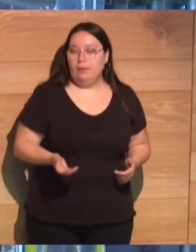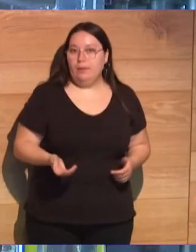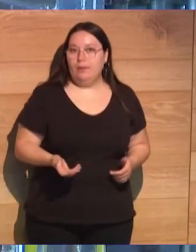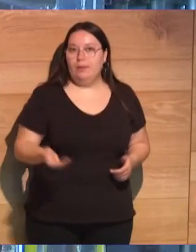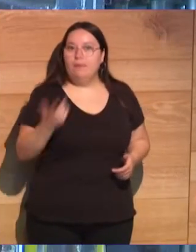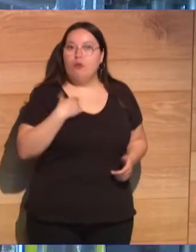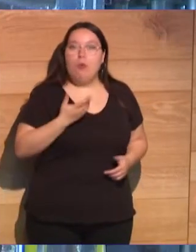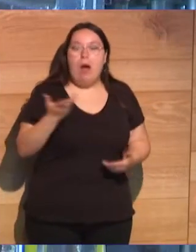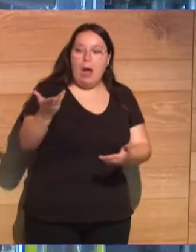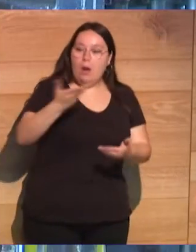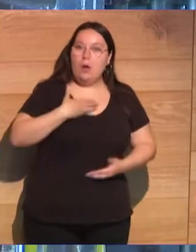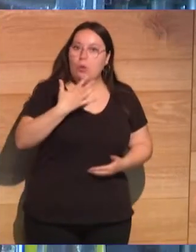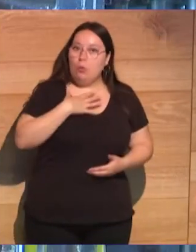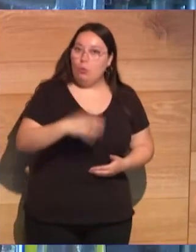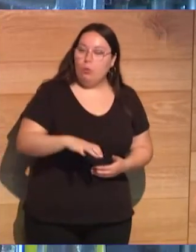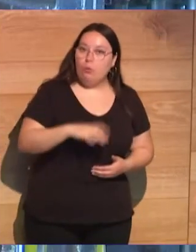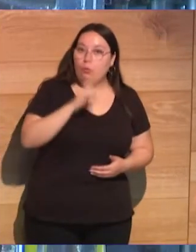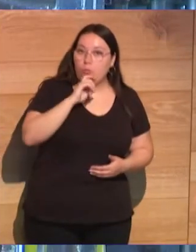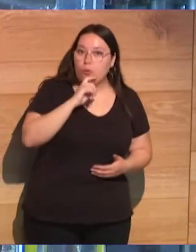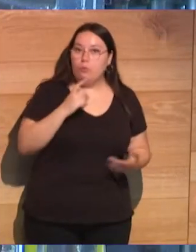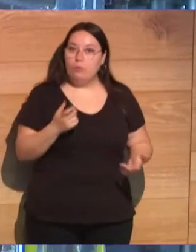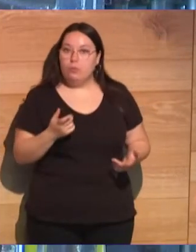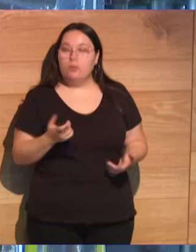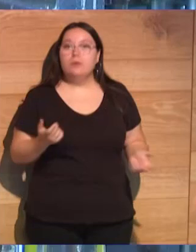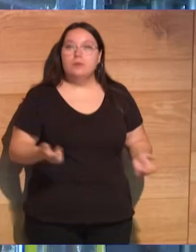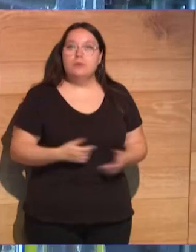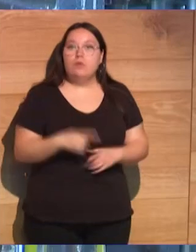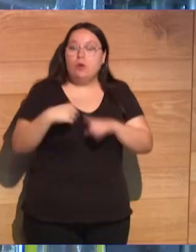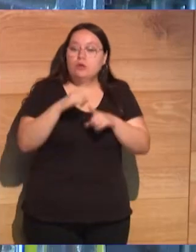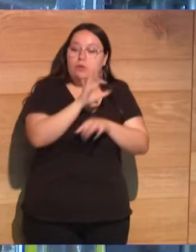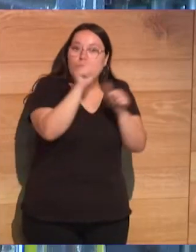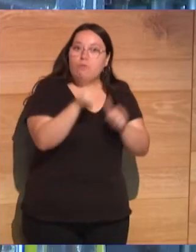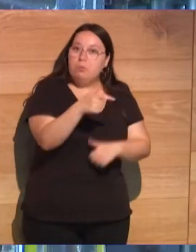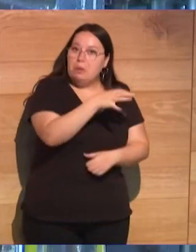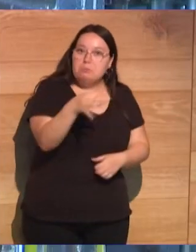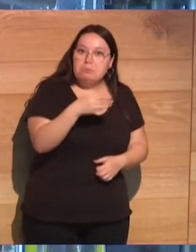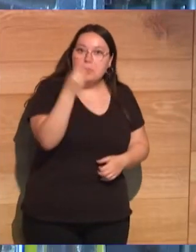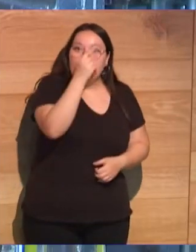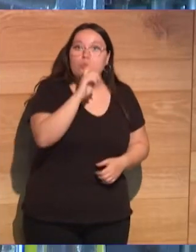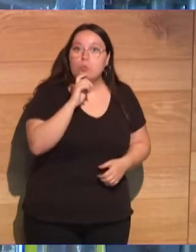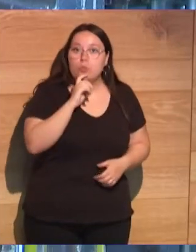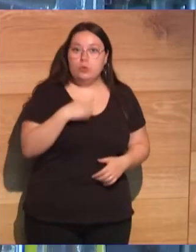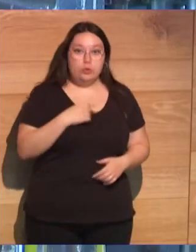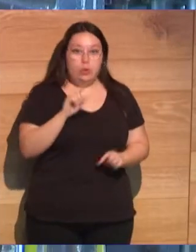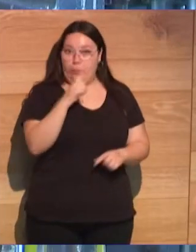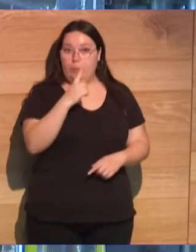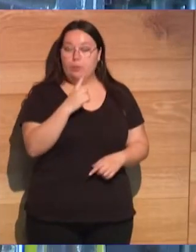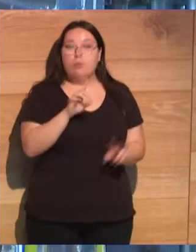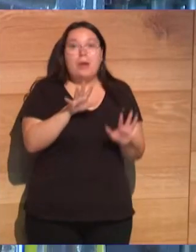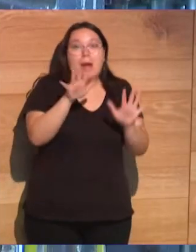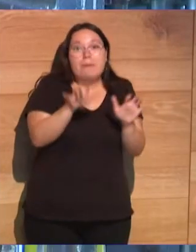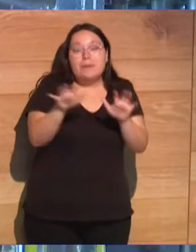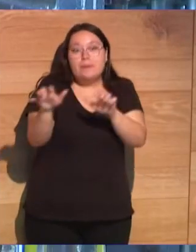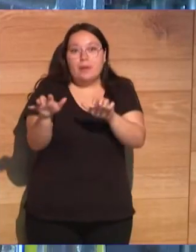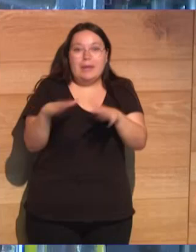puede complementar y cómo nos puede ayudar a hacer cosas de una manera más eficiente. Entonces, para mí ese sería el primer punto, ¿no? Un aprendizaje y